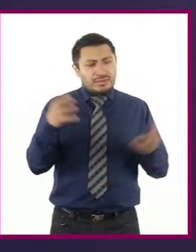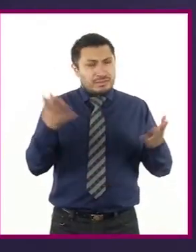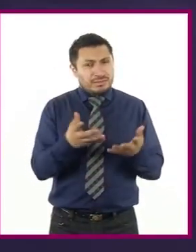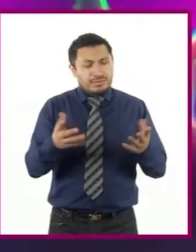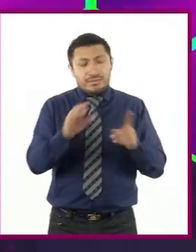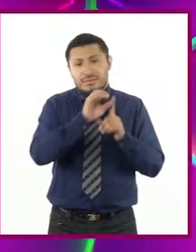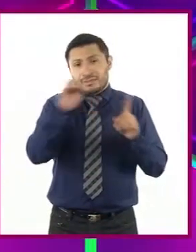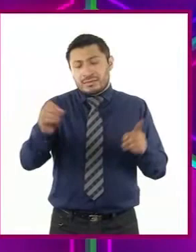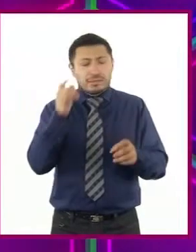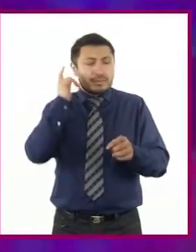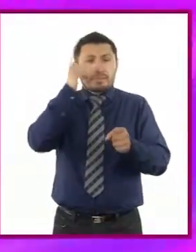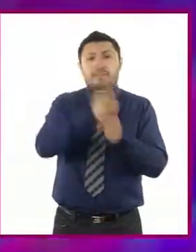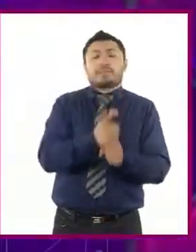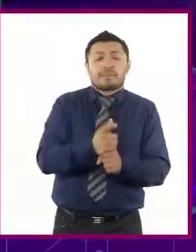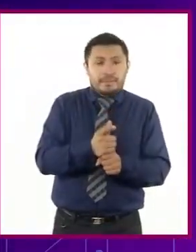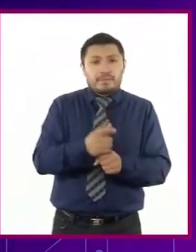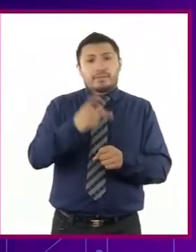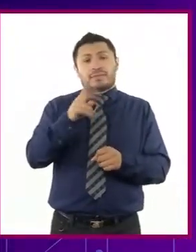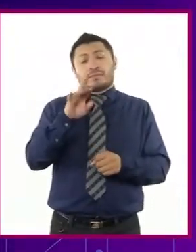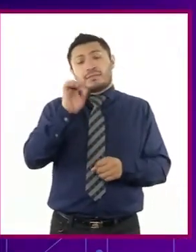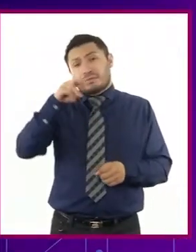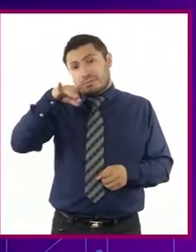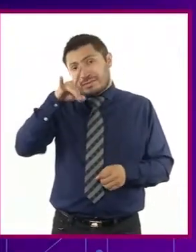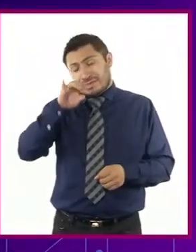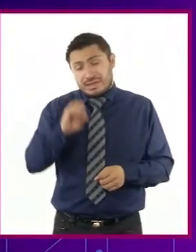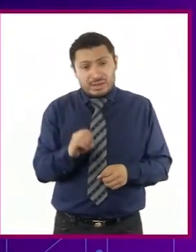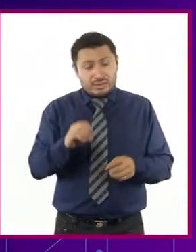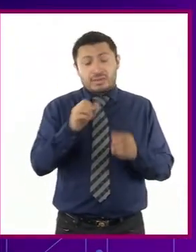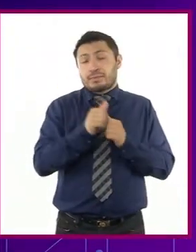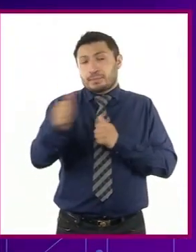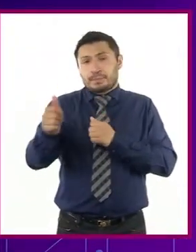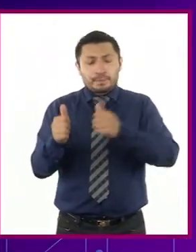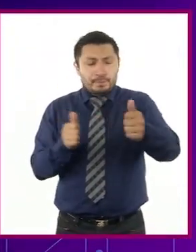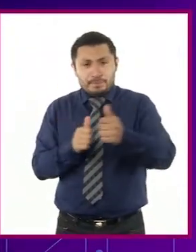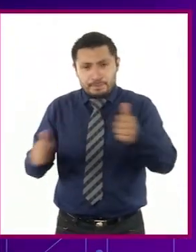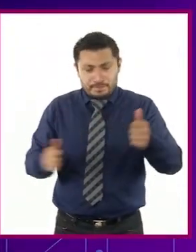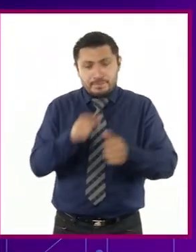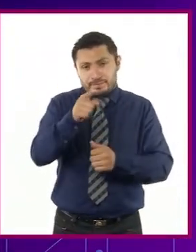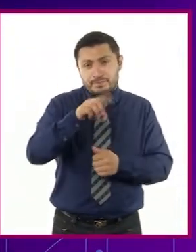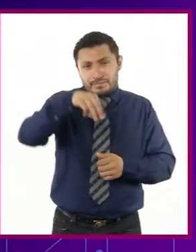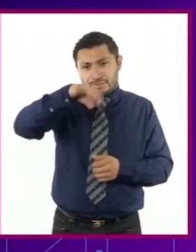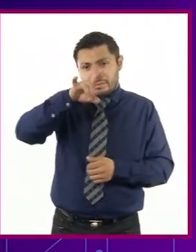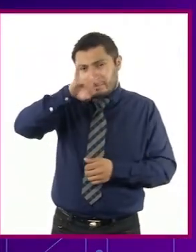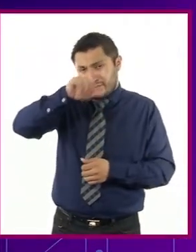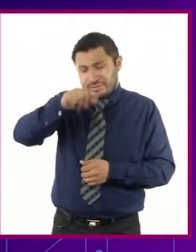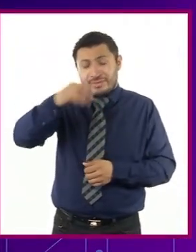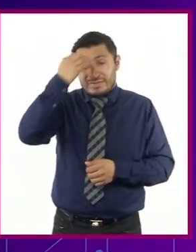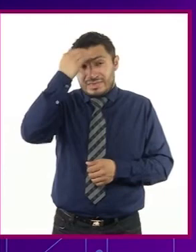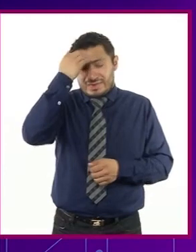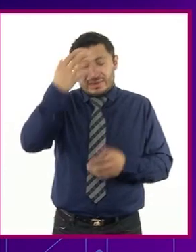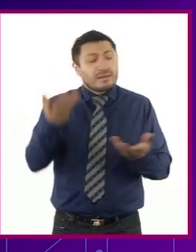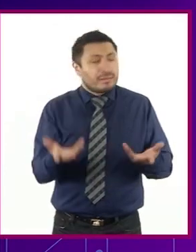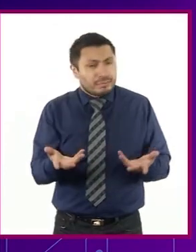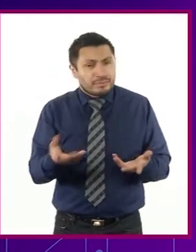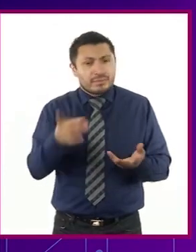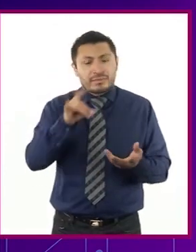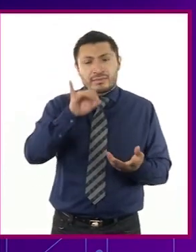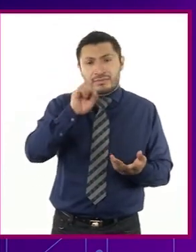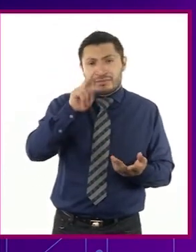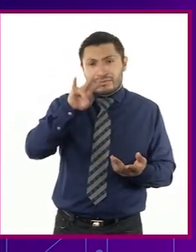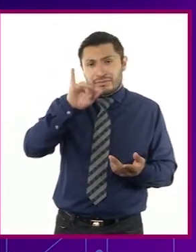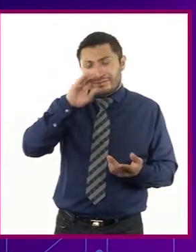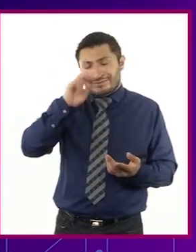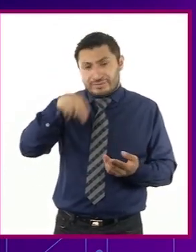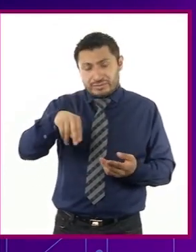realizar para calcular el promedio de las distancias de cada uno de los datos a su media, se le conoce como desviación